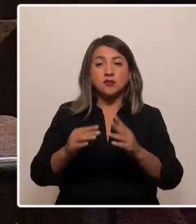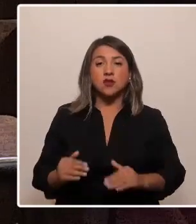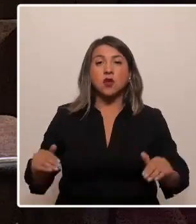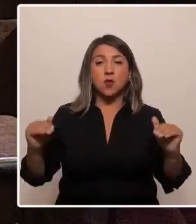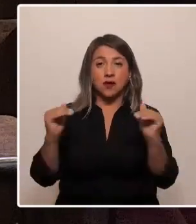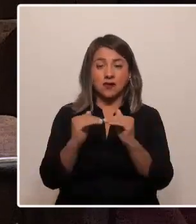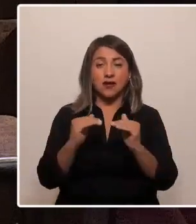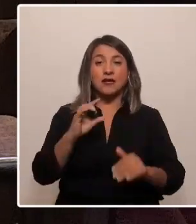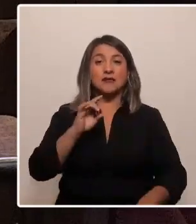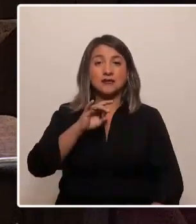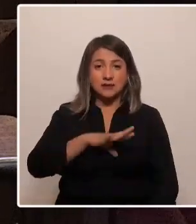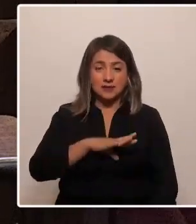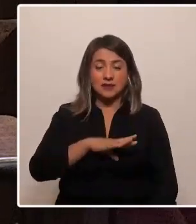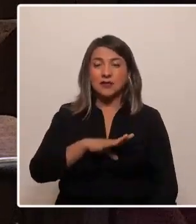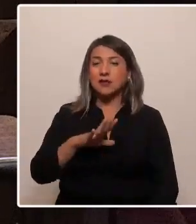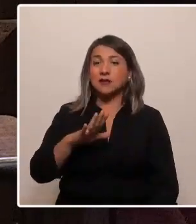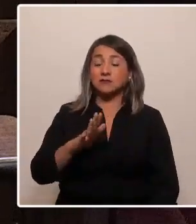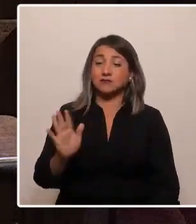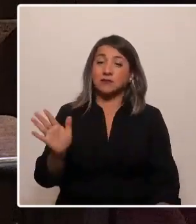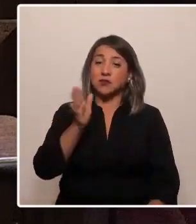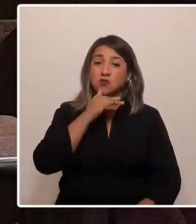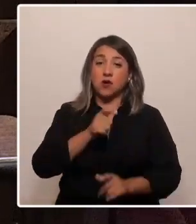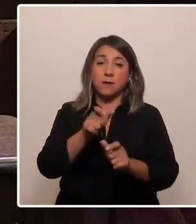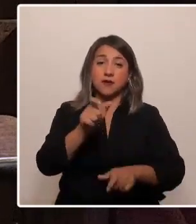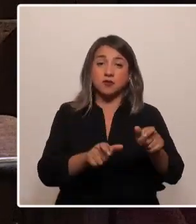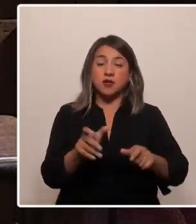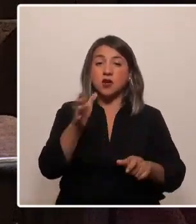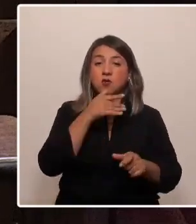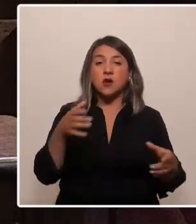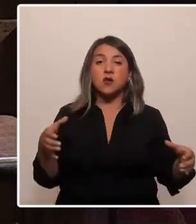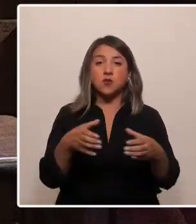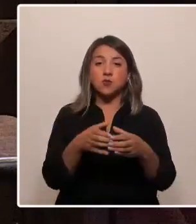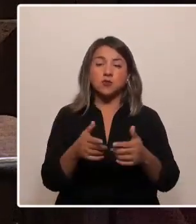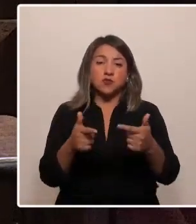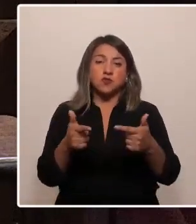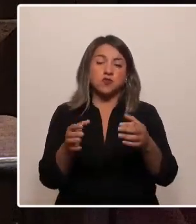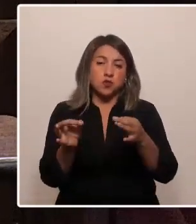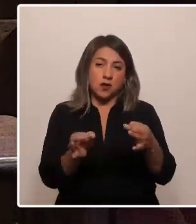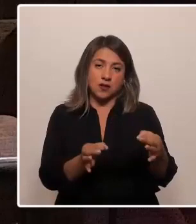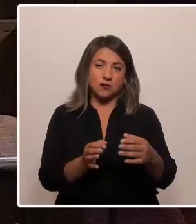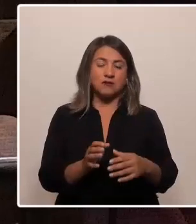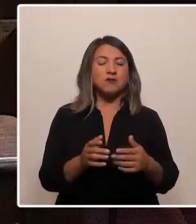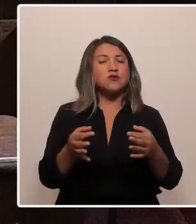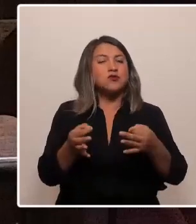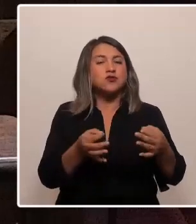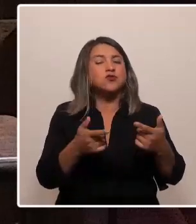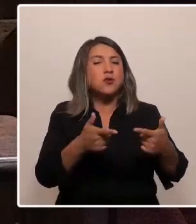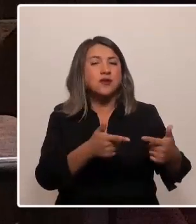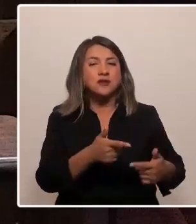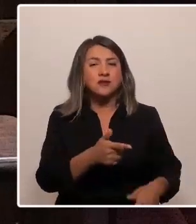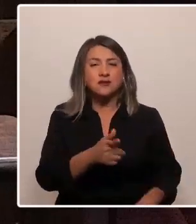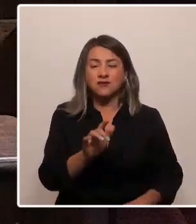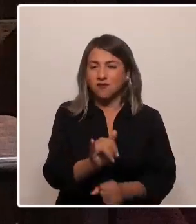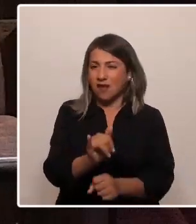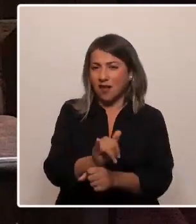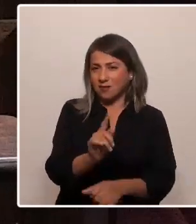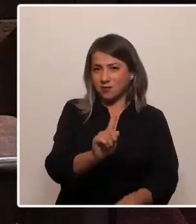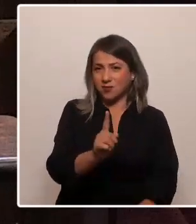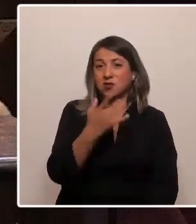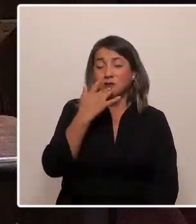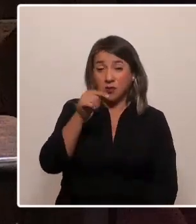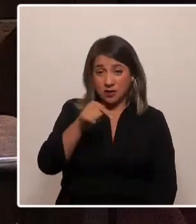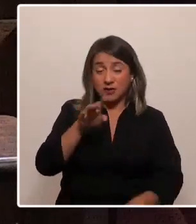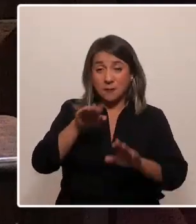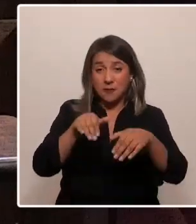que en Chile no hay personas ni grupos privilegiados, lo cual es completamente falso, porque este